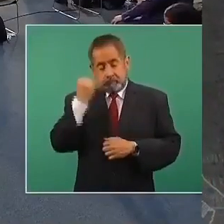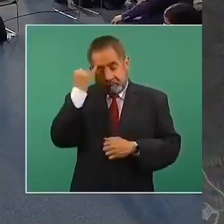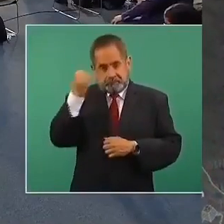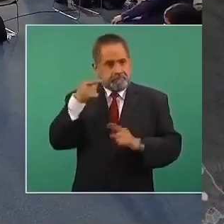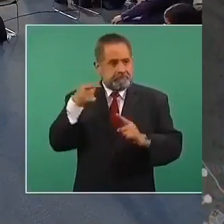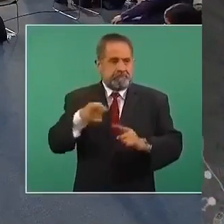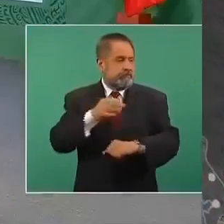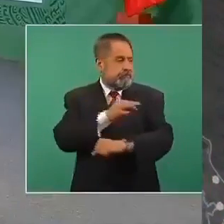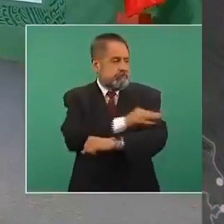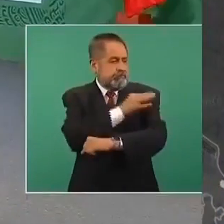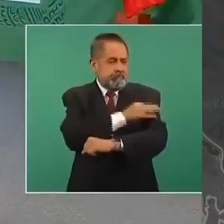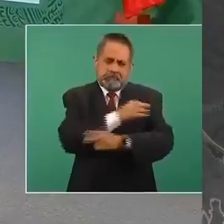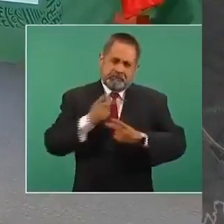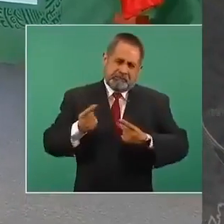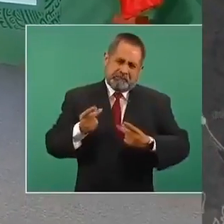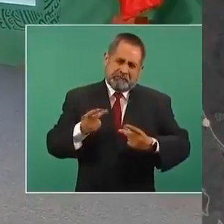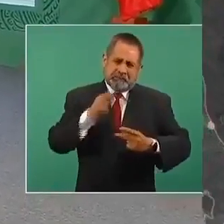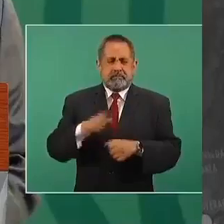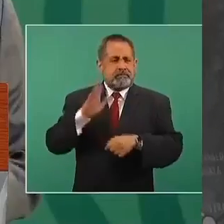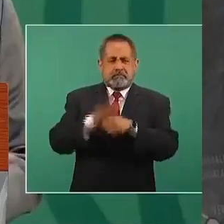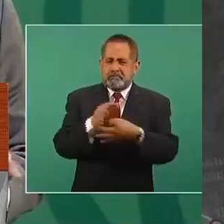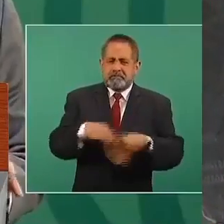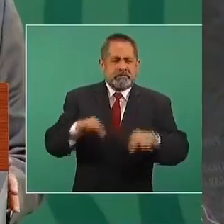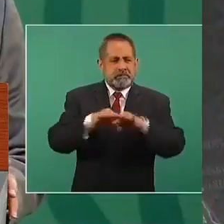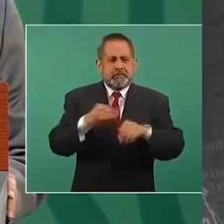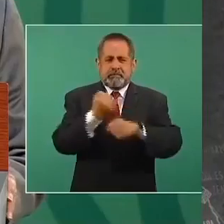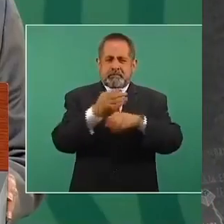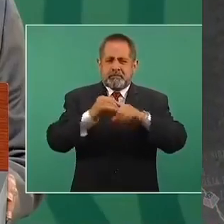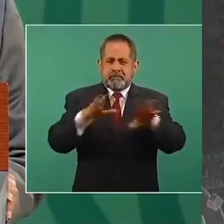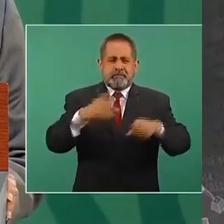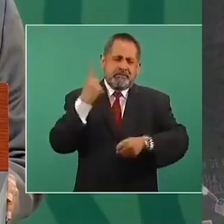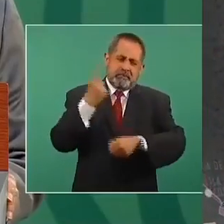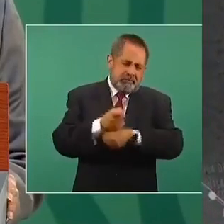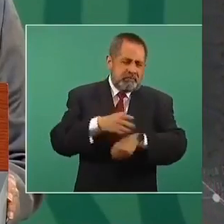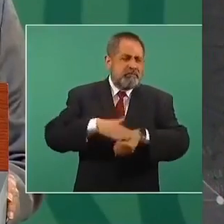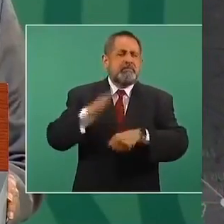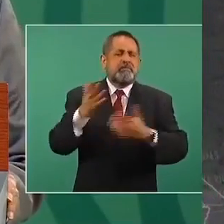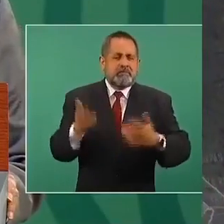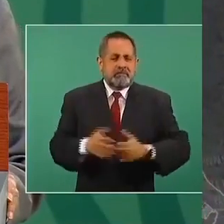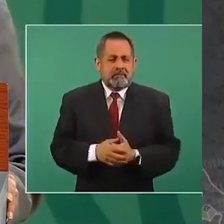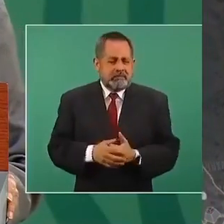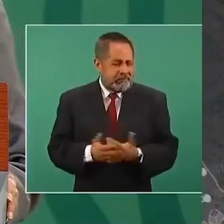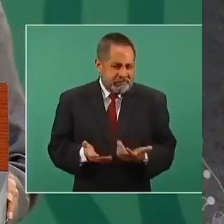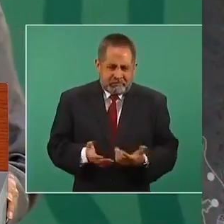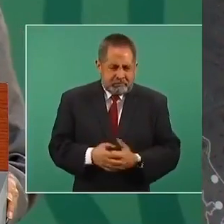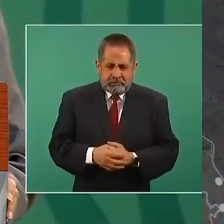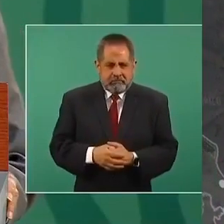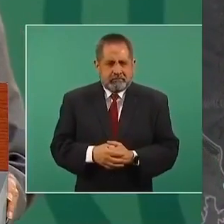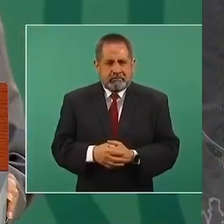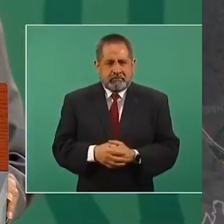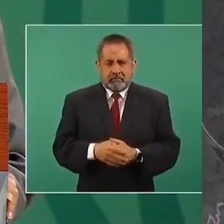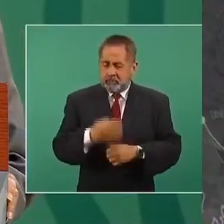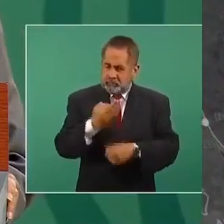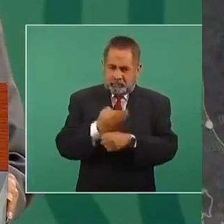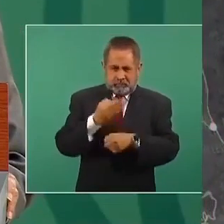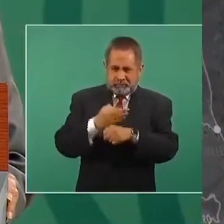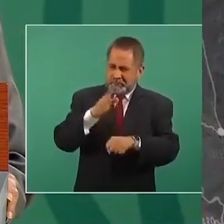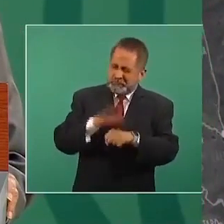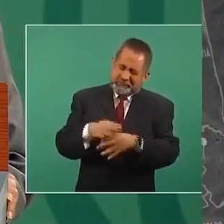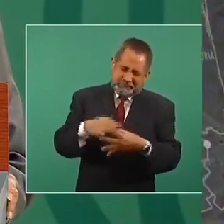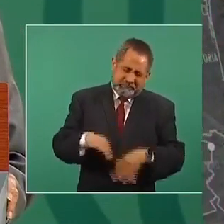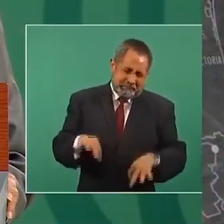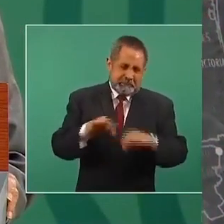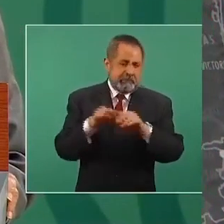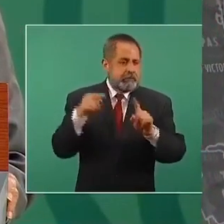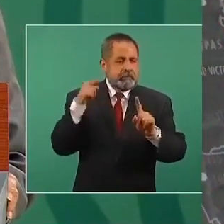Y mire usted, continuando precisamente con esta información, el presidente López Obrador agregó que aumentó de 32